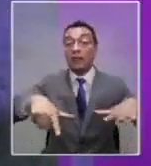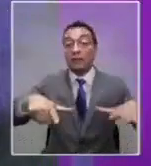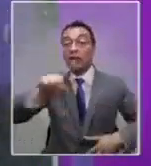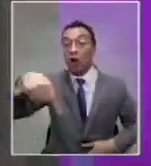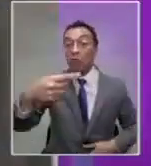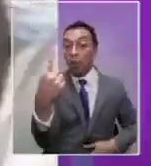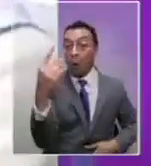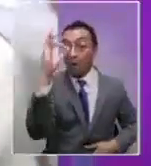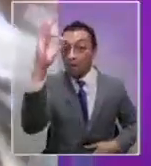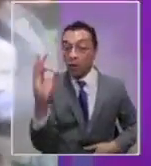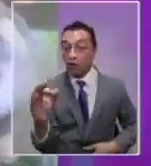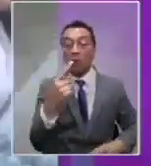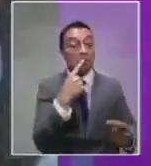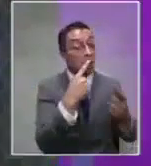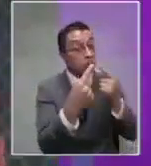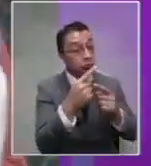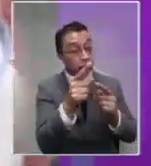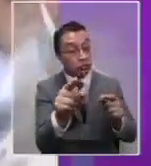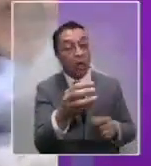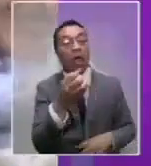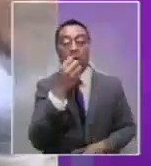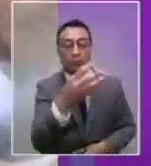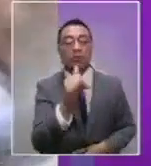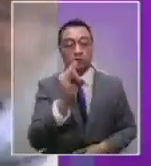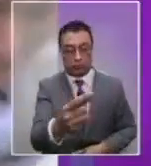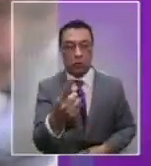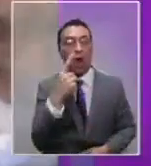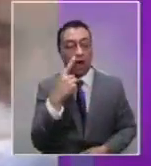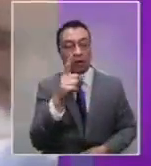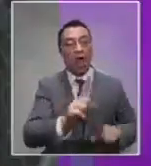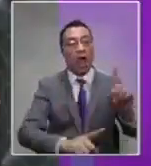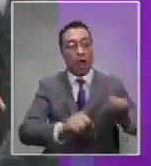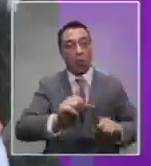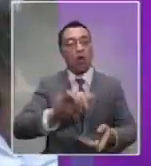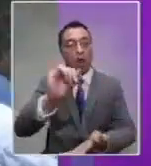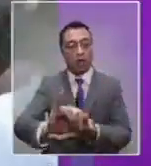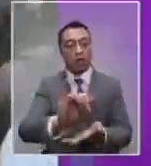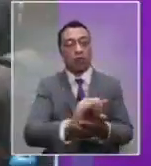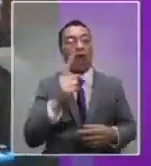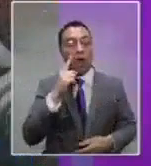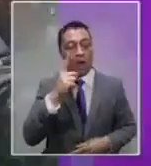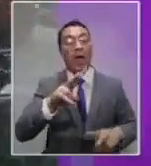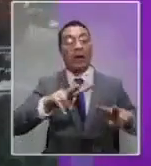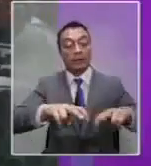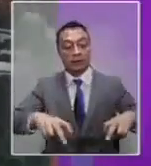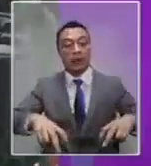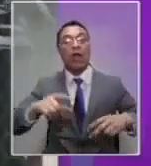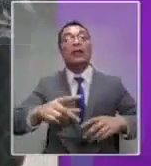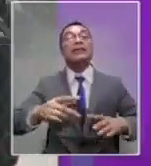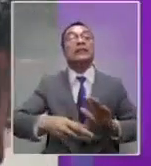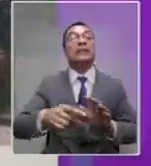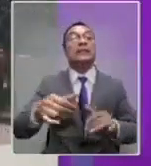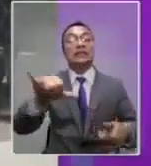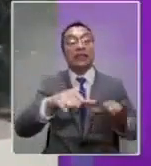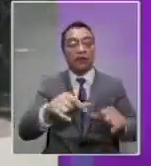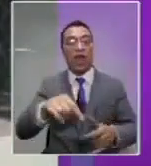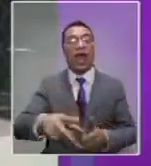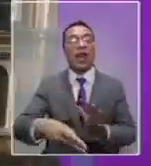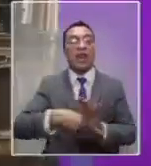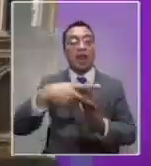un 17,1% de los encuestados declaró conocer alguna institución que se dedique a la investigación científica a nivel